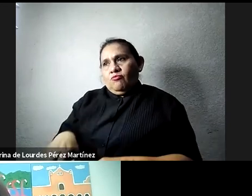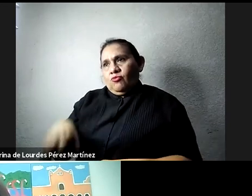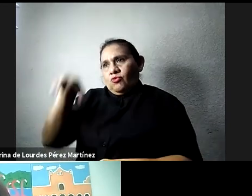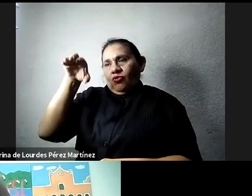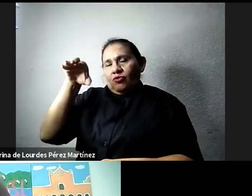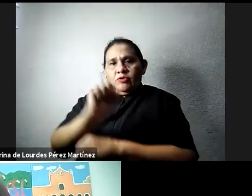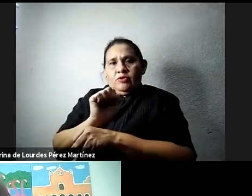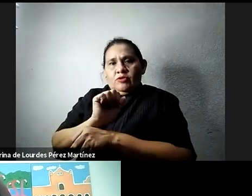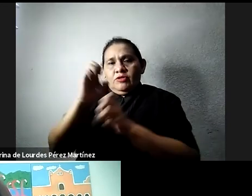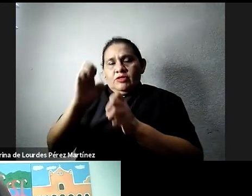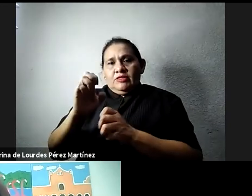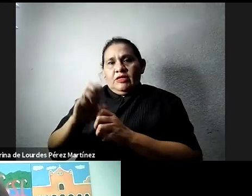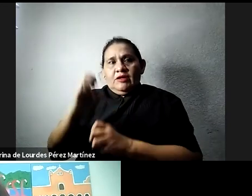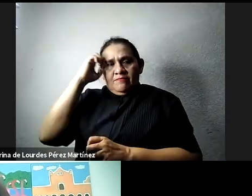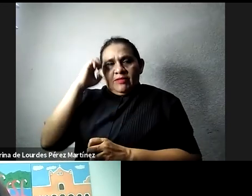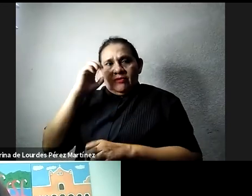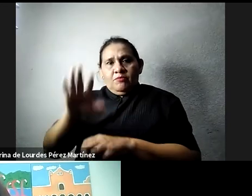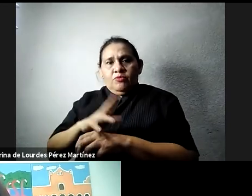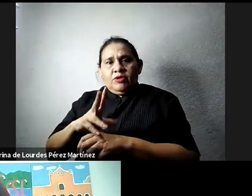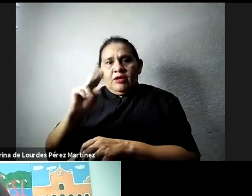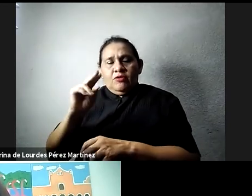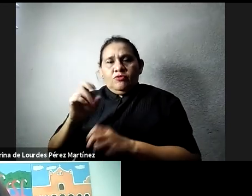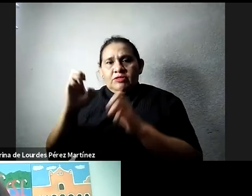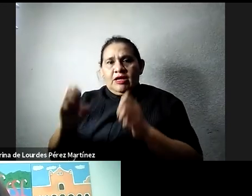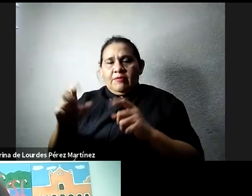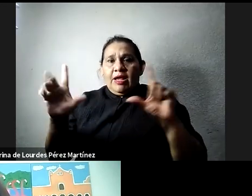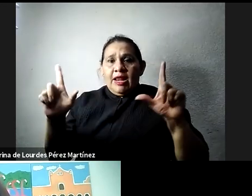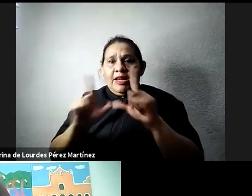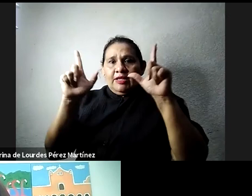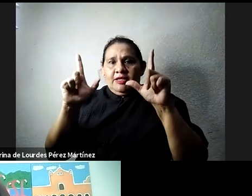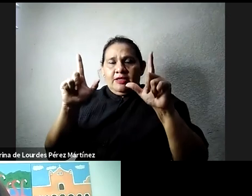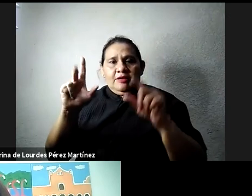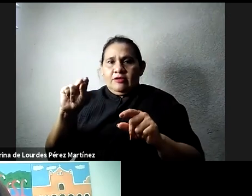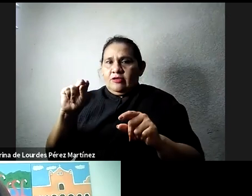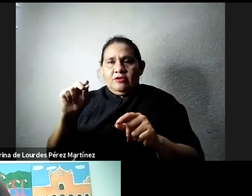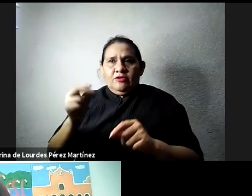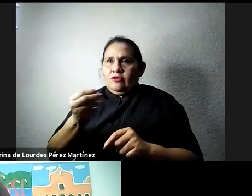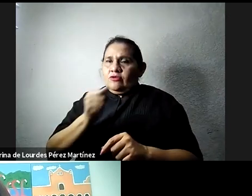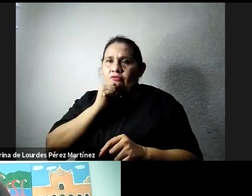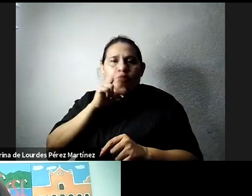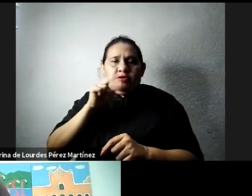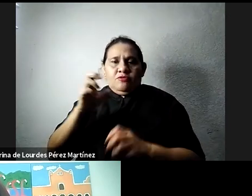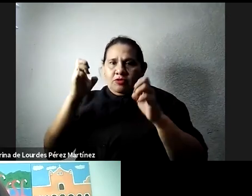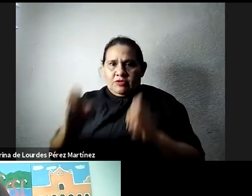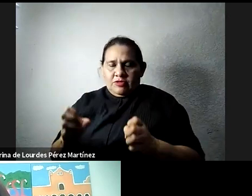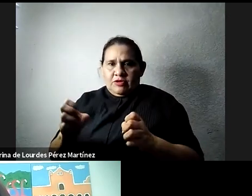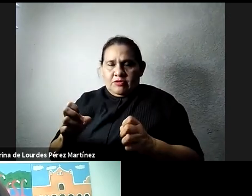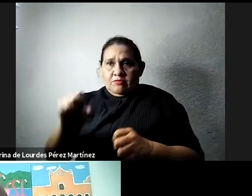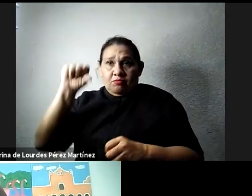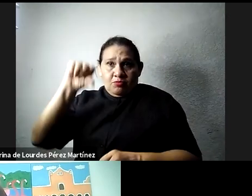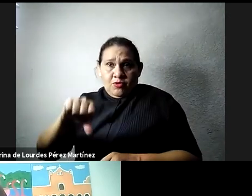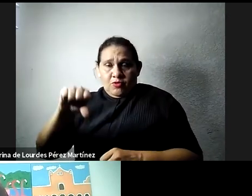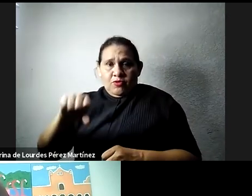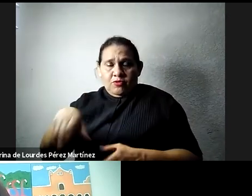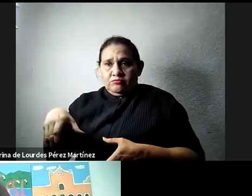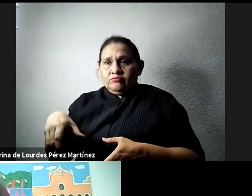está estacionado porque aún no estaba lista y aún no lo está. Hoy la ciclovía, sobre todo en